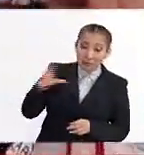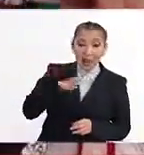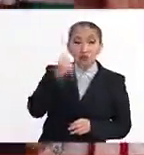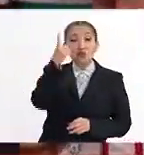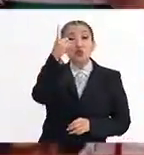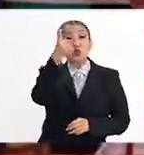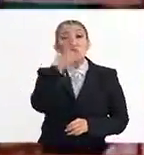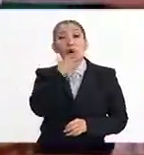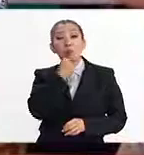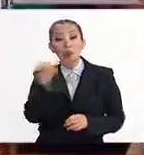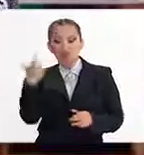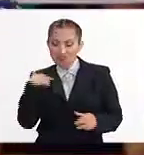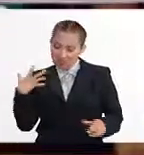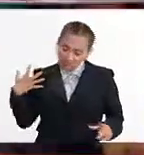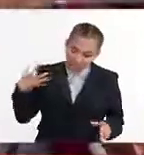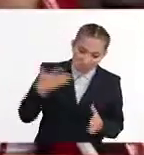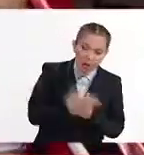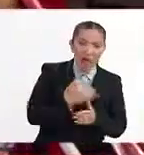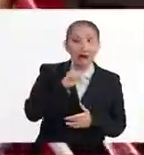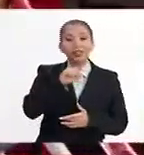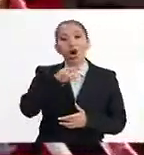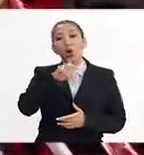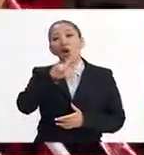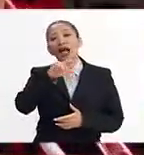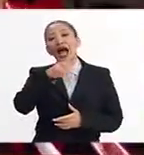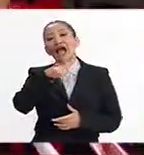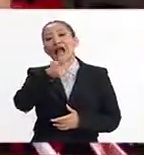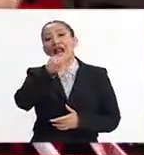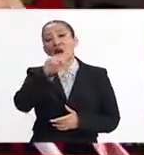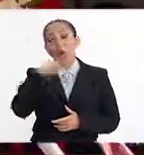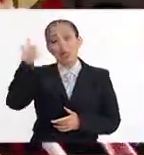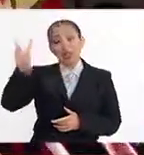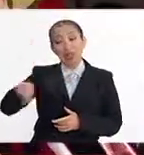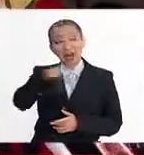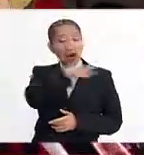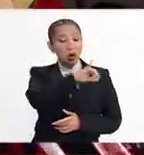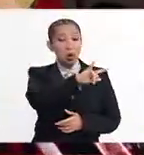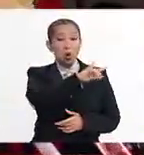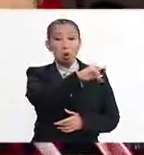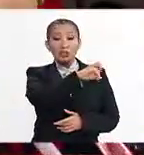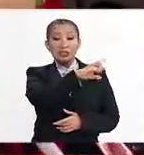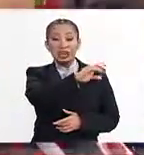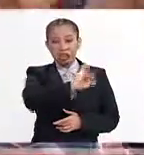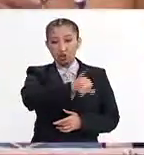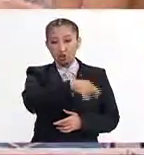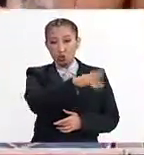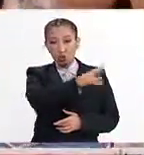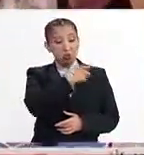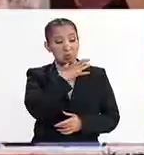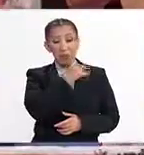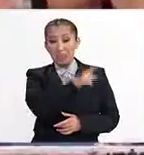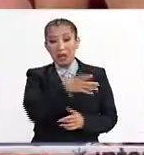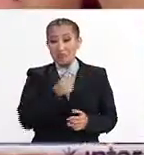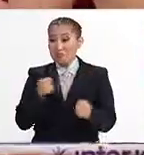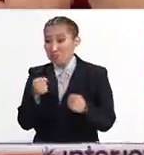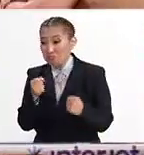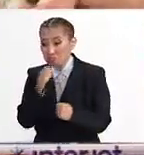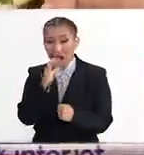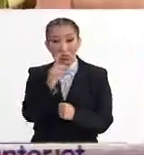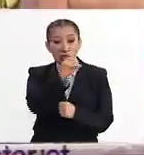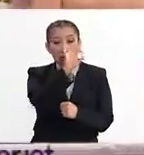un hombre que hizo todo y se llama Saúl El Canelo Álvarez. La realidad es que Julio César Chávez Jr. ni siquiera pudo conectar